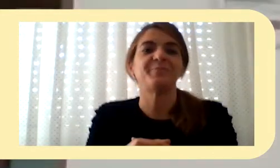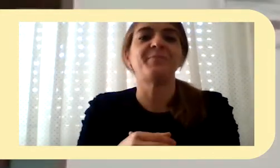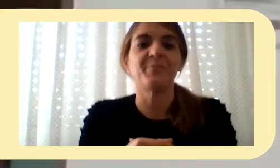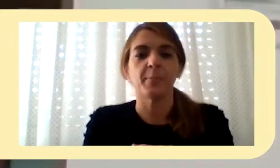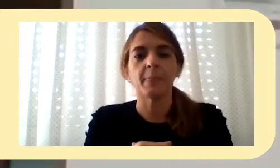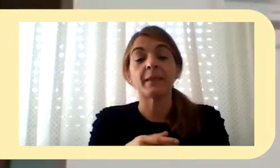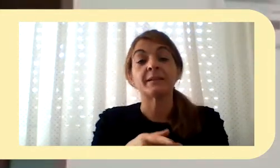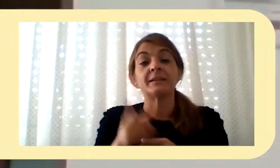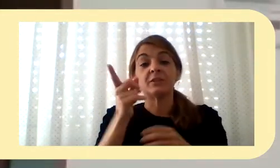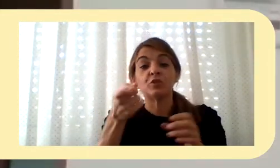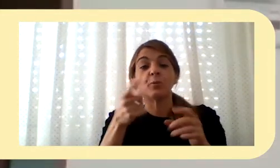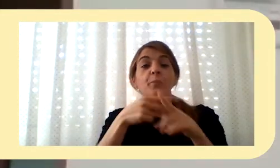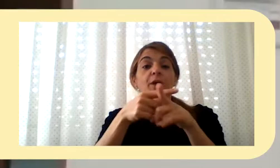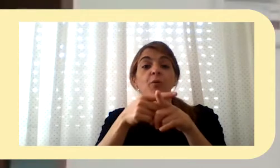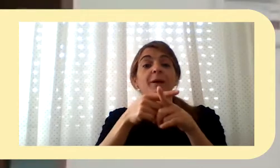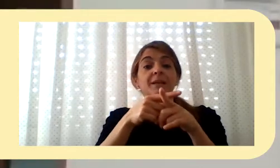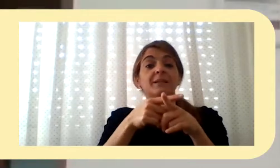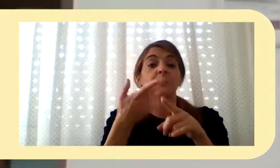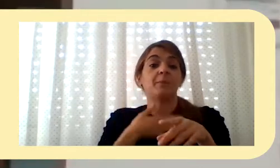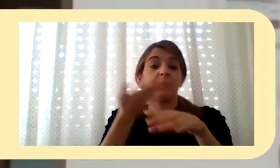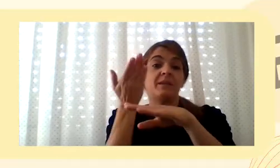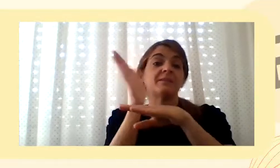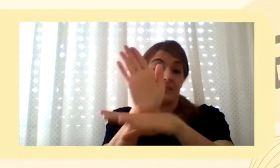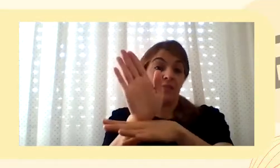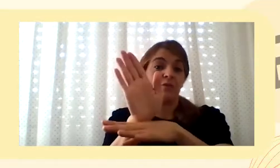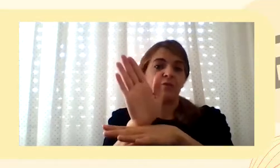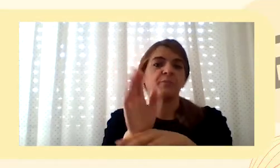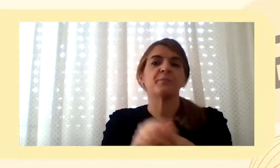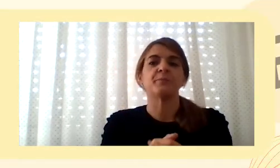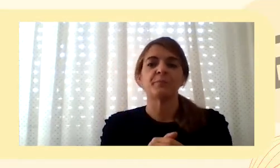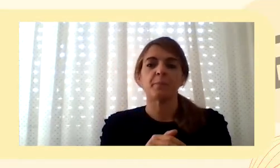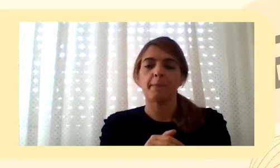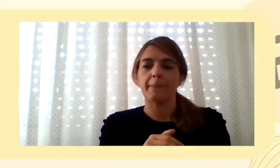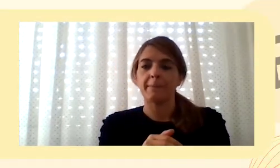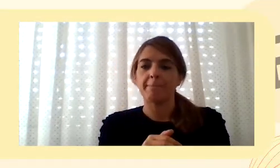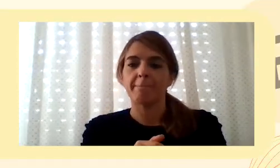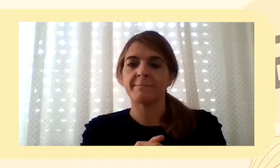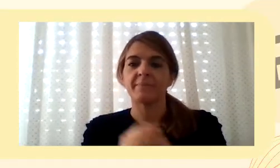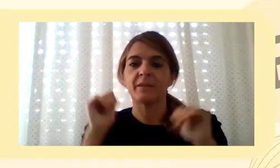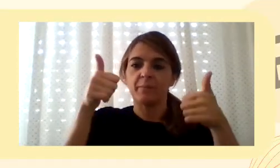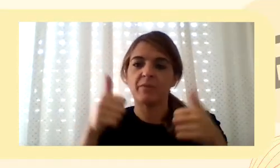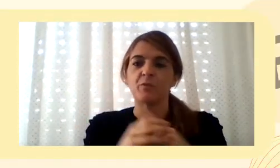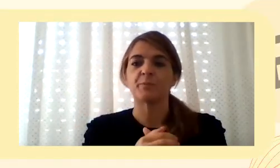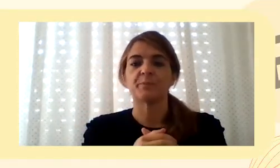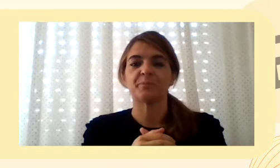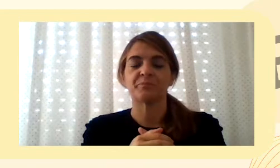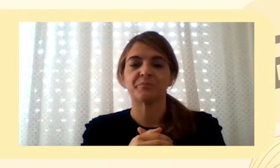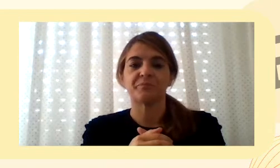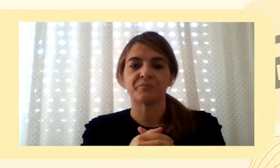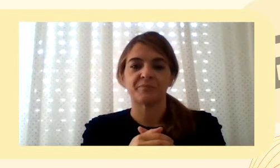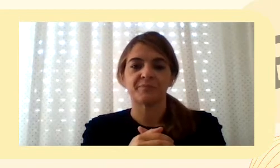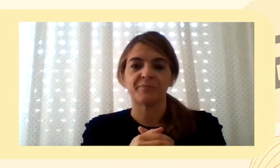compartir la presentación y ya está, me pongo a ello.